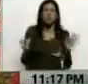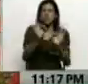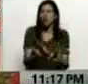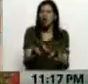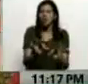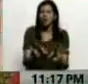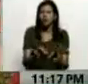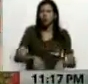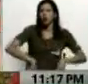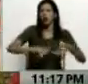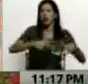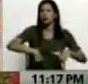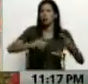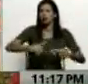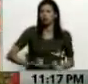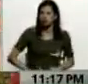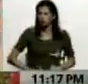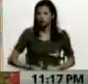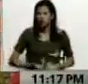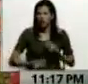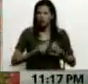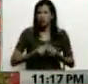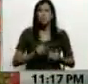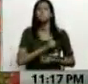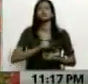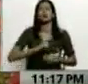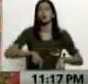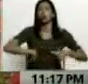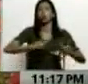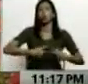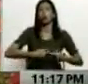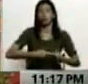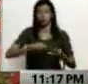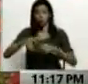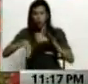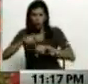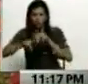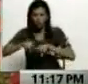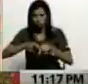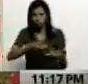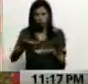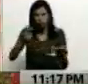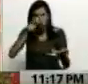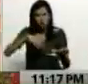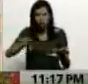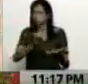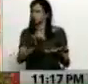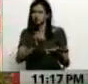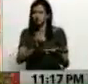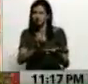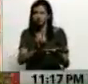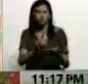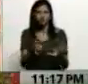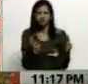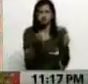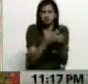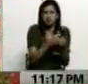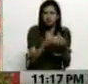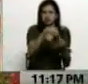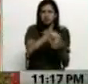nada nada se dedicaron a hacer negocios con los dólares nada más una economía